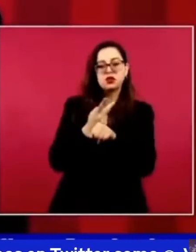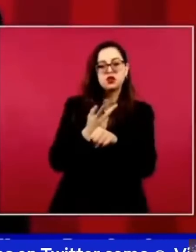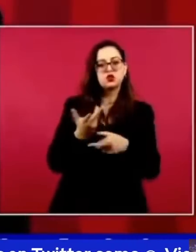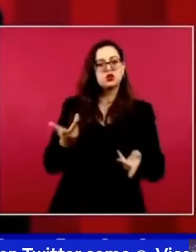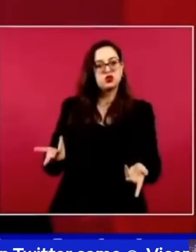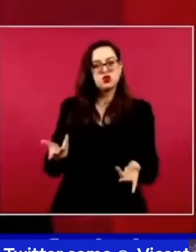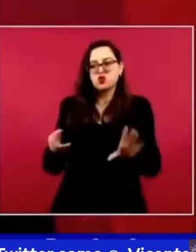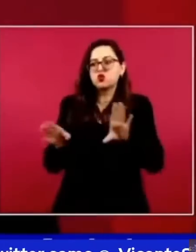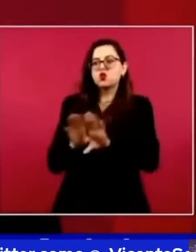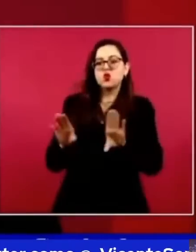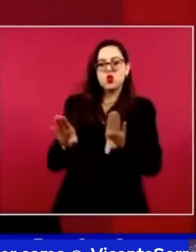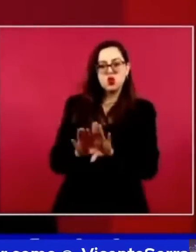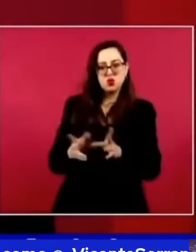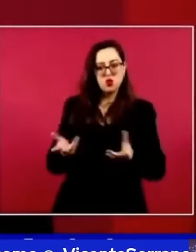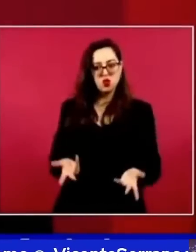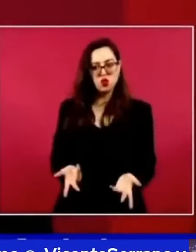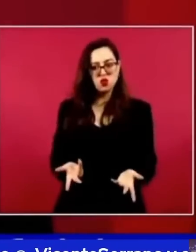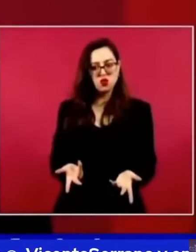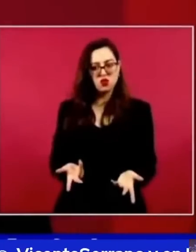las hipótesis.